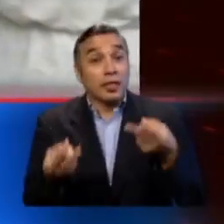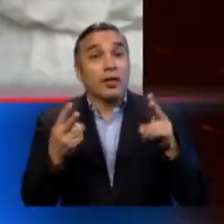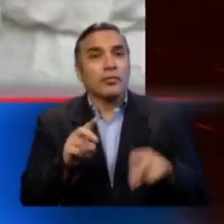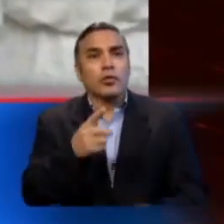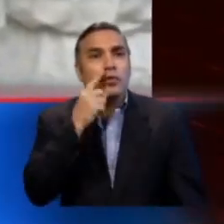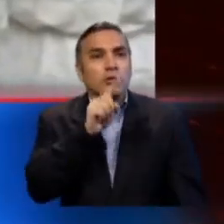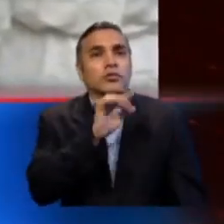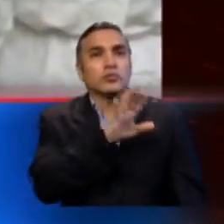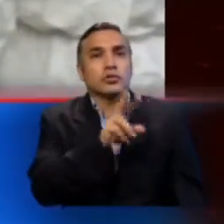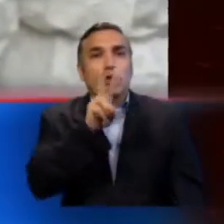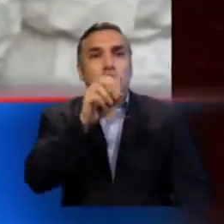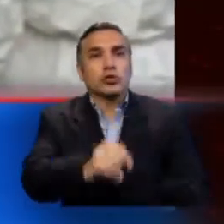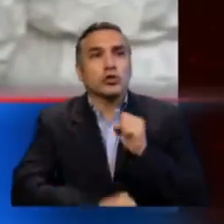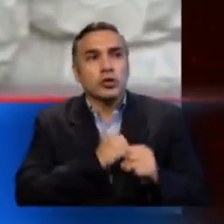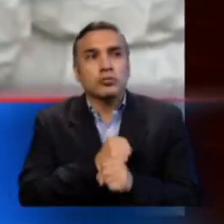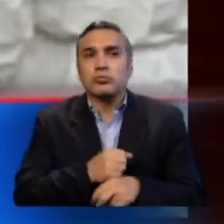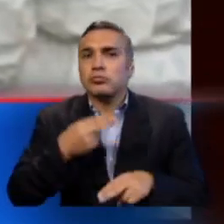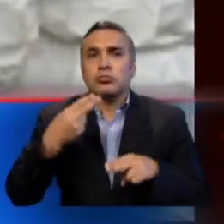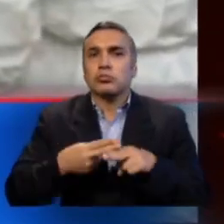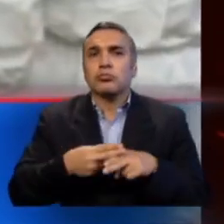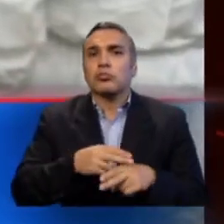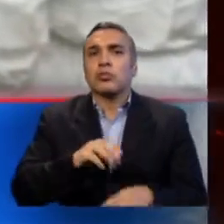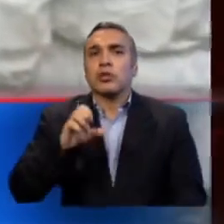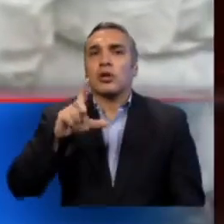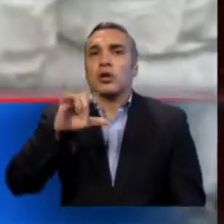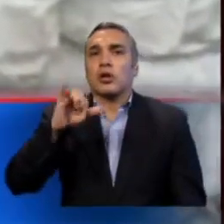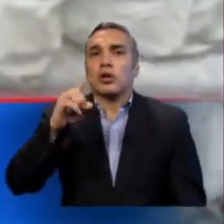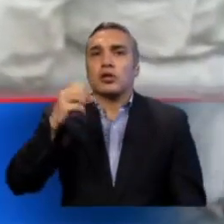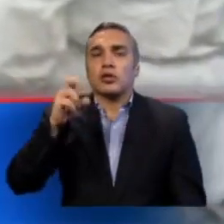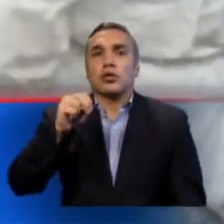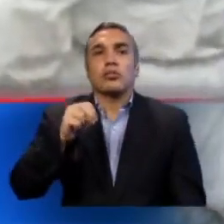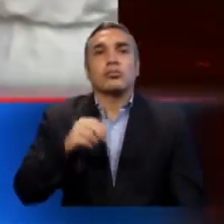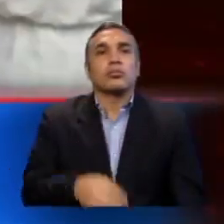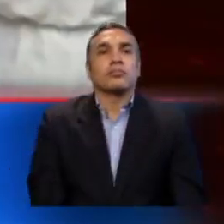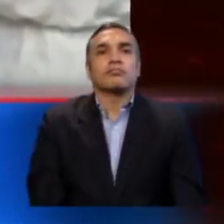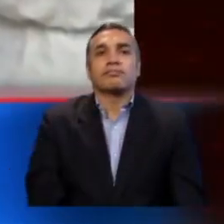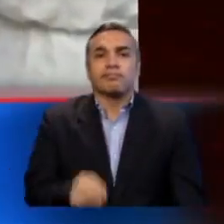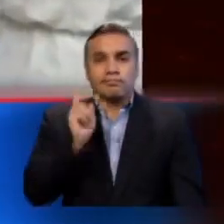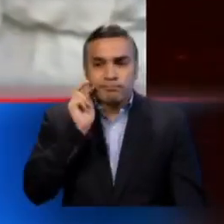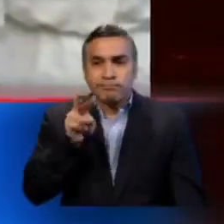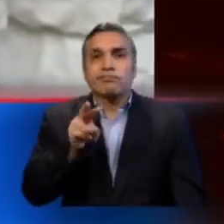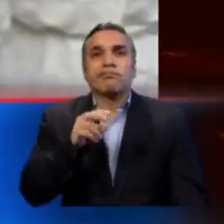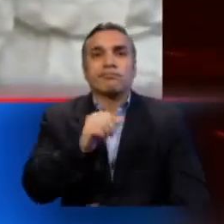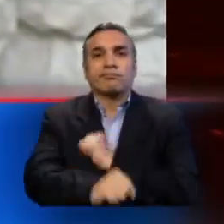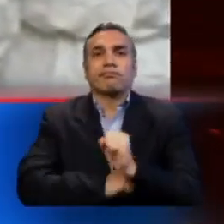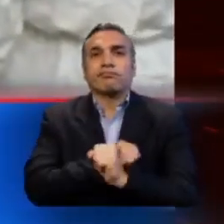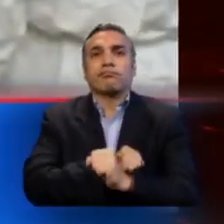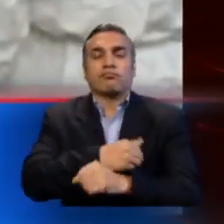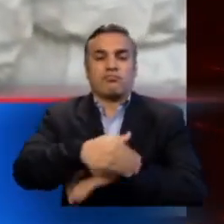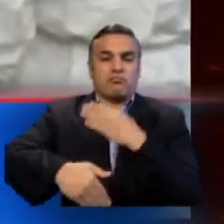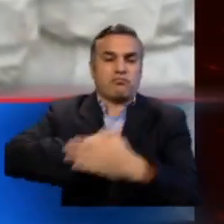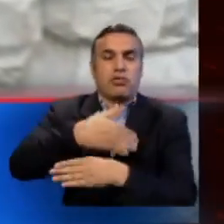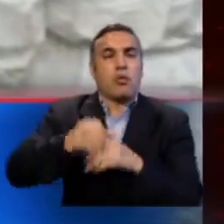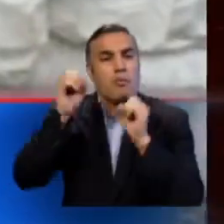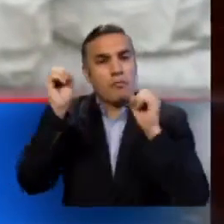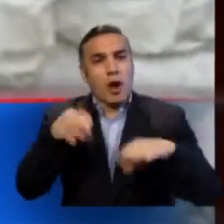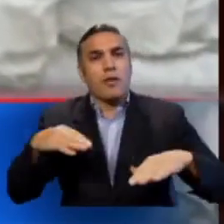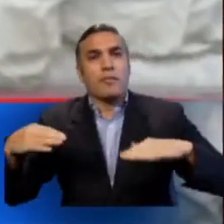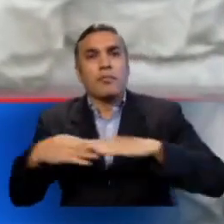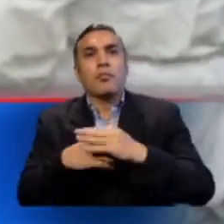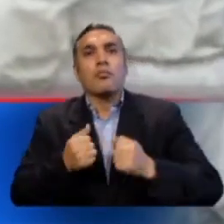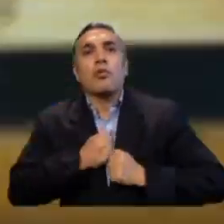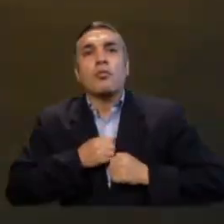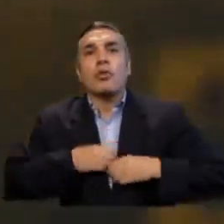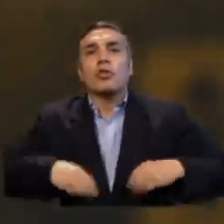también, un hombre de 52 años, identificado como Edison Muñoz Carreño, fue encontrado amarrado, envuelto y enterrado en su